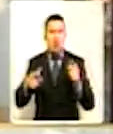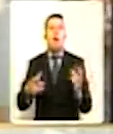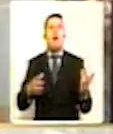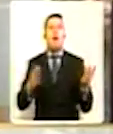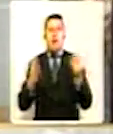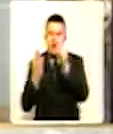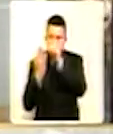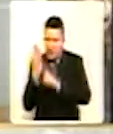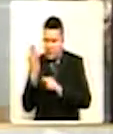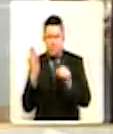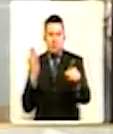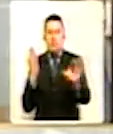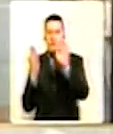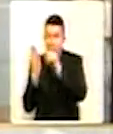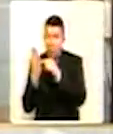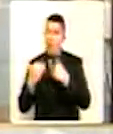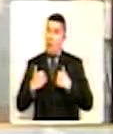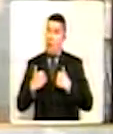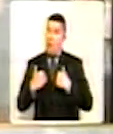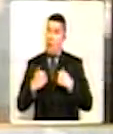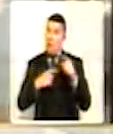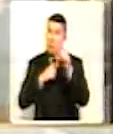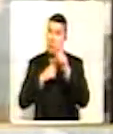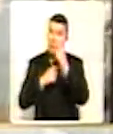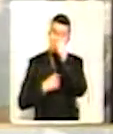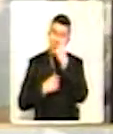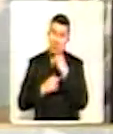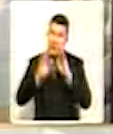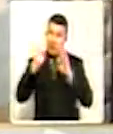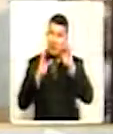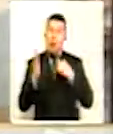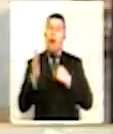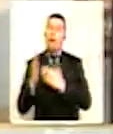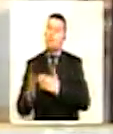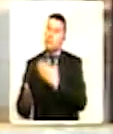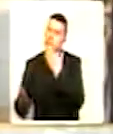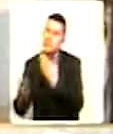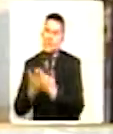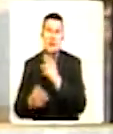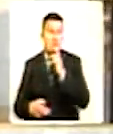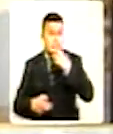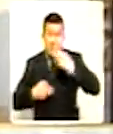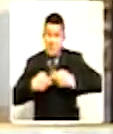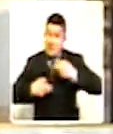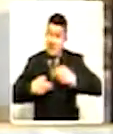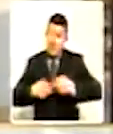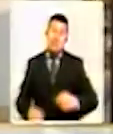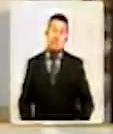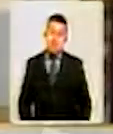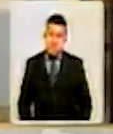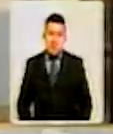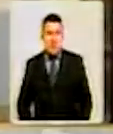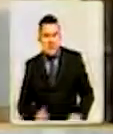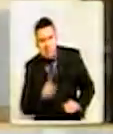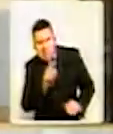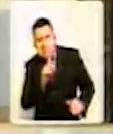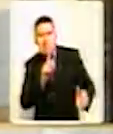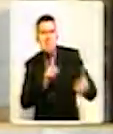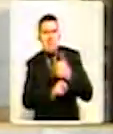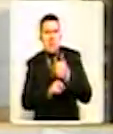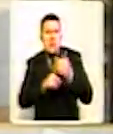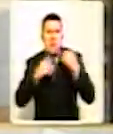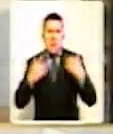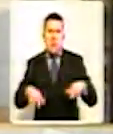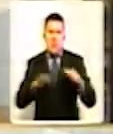haberme incluido en esta terna para ser Procurador General de la Nación. Es difícil encontrar algo